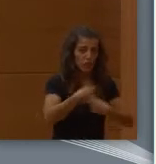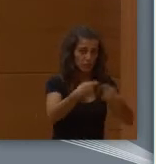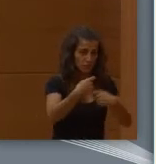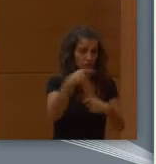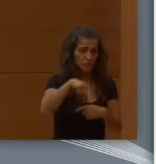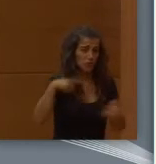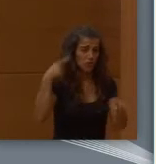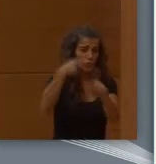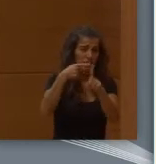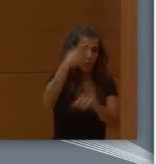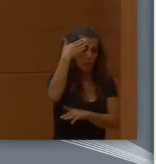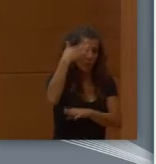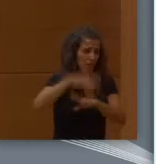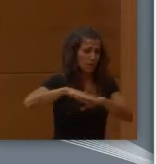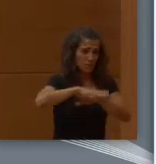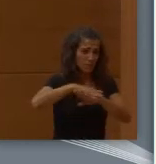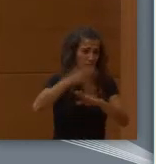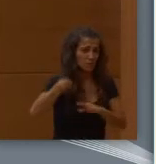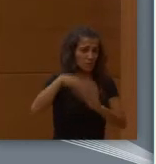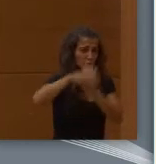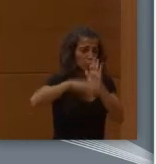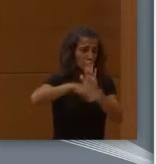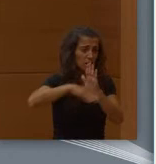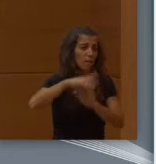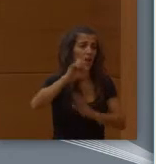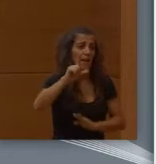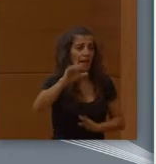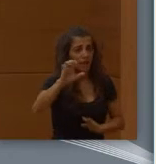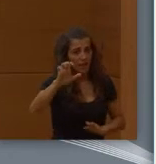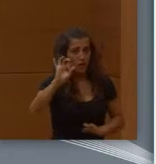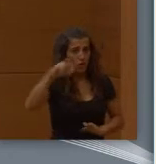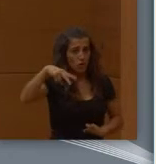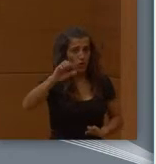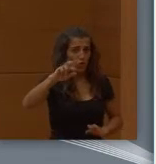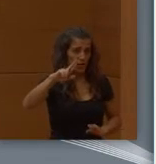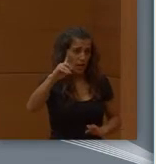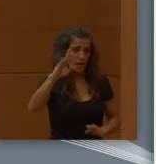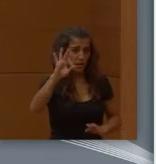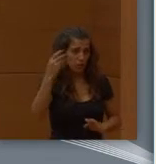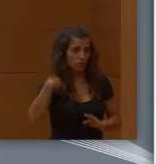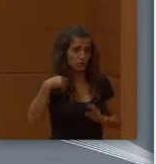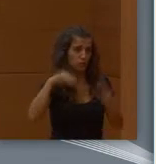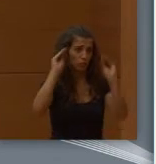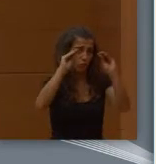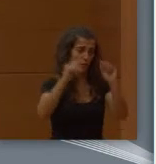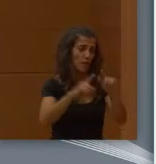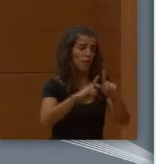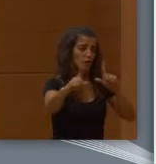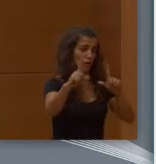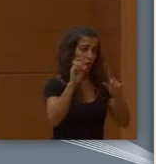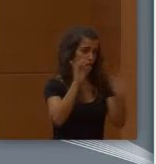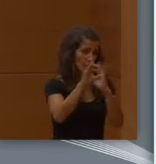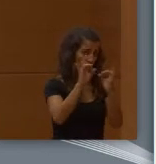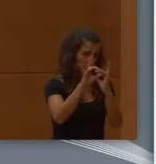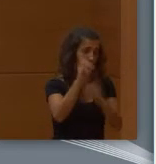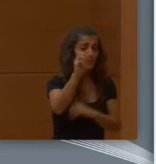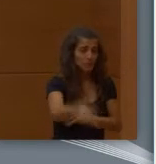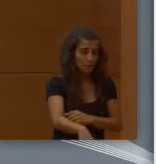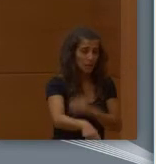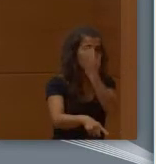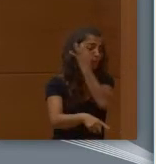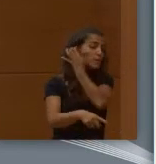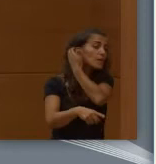objetivos fundamentales del programa Leonardo, que es Lifelong Learning, e iniciativas para el aprendizaje formal y no formal en